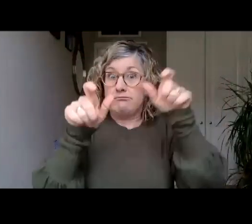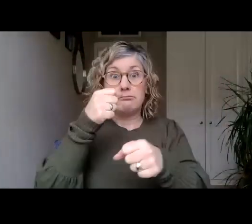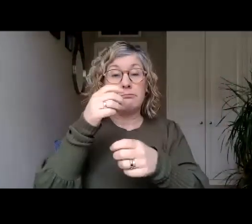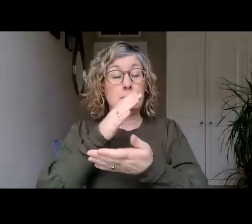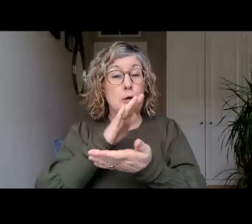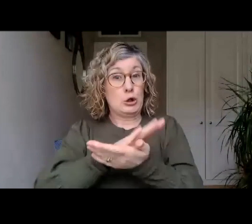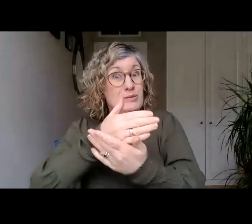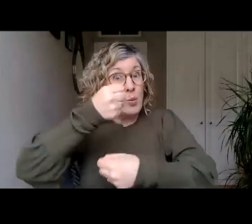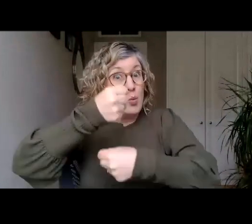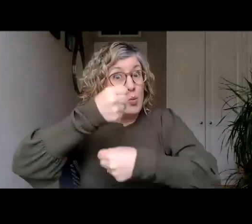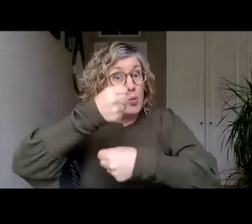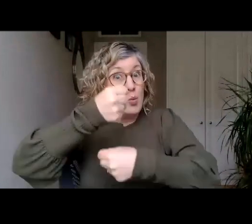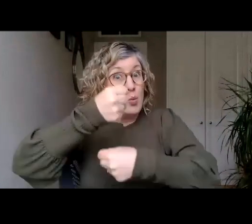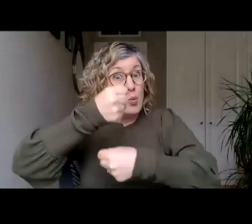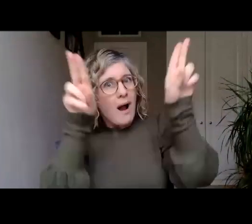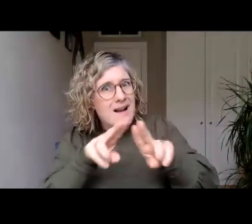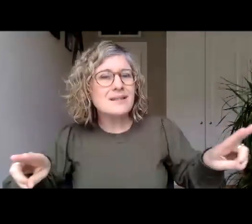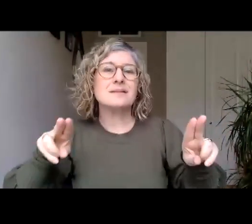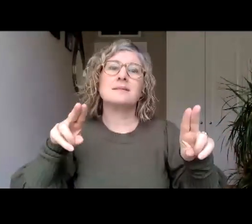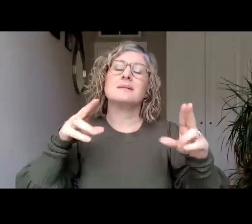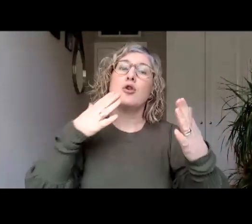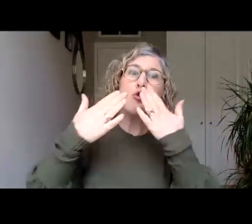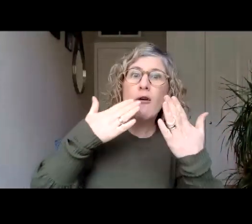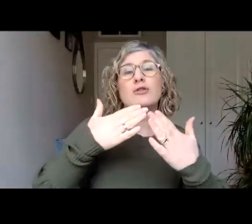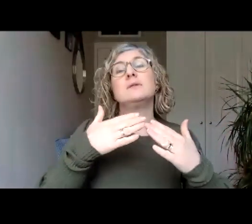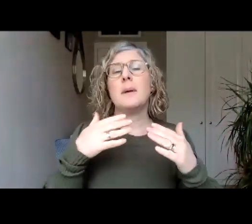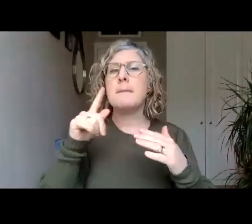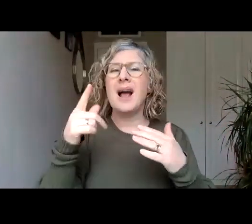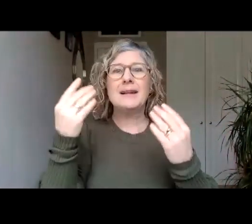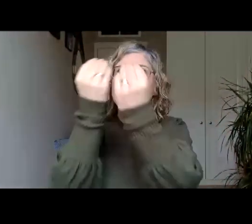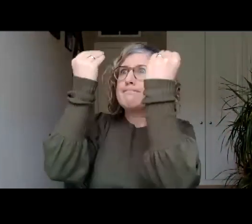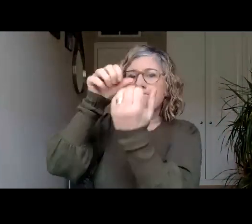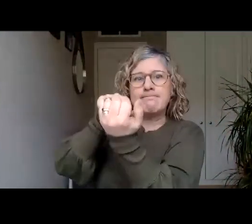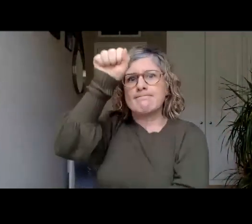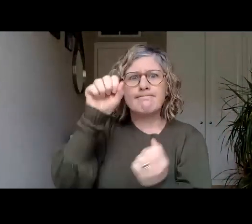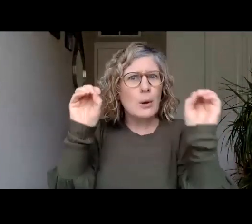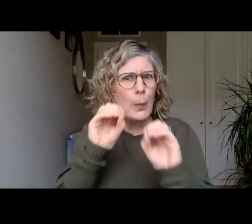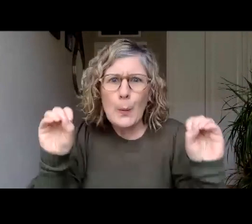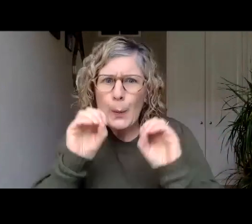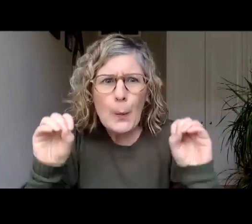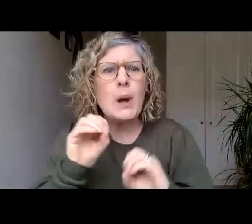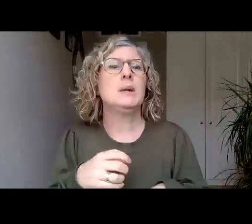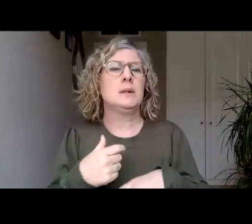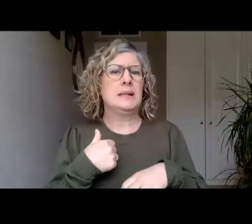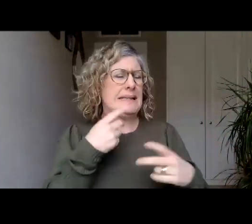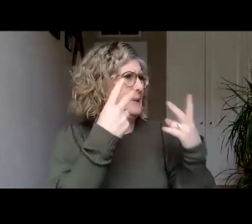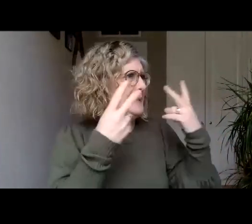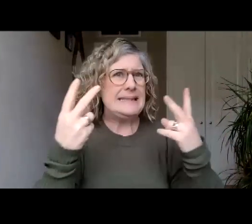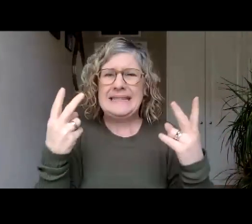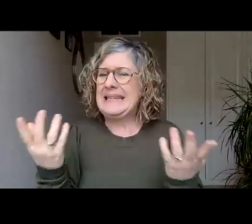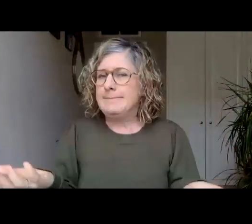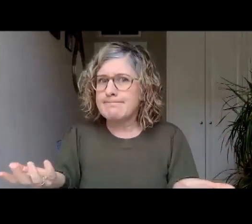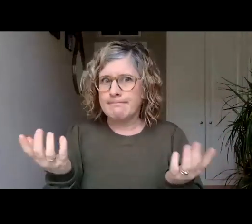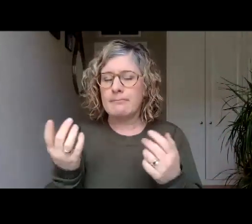Entonces, nosotros lo que estamos haciendo es partir de una encuesta que se hizo como parte de un trabajo